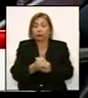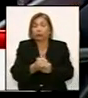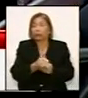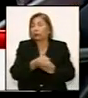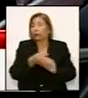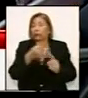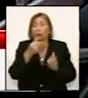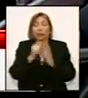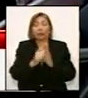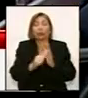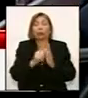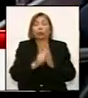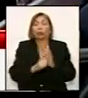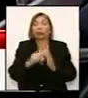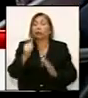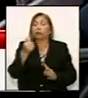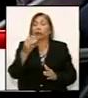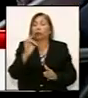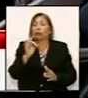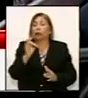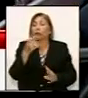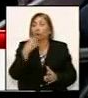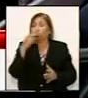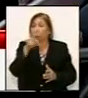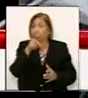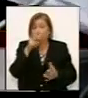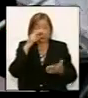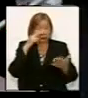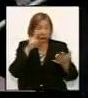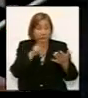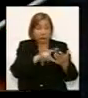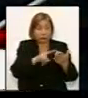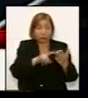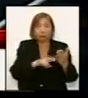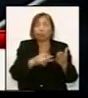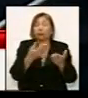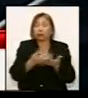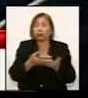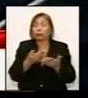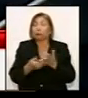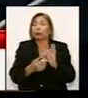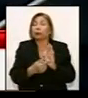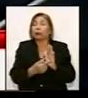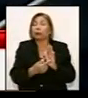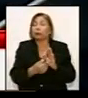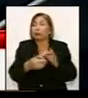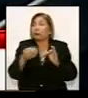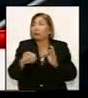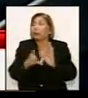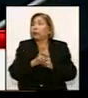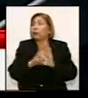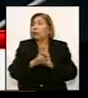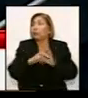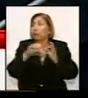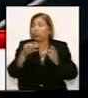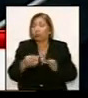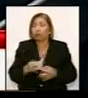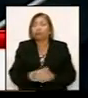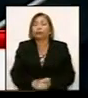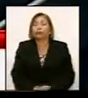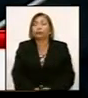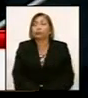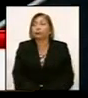lo dice el artículo 418, y le pido que lo lean, está referido, en base al principio de legalidad,